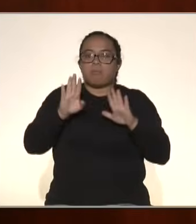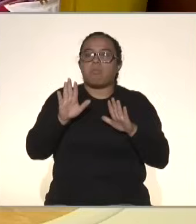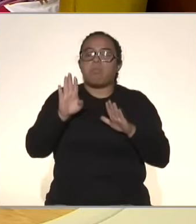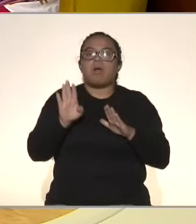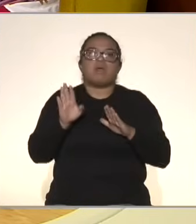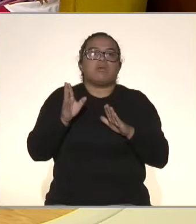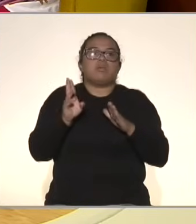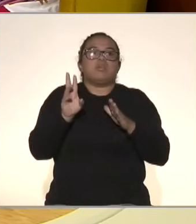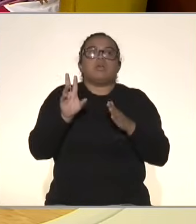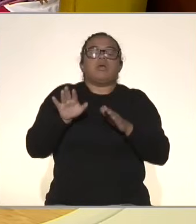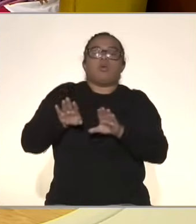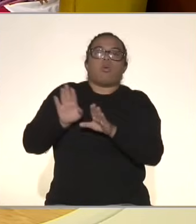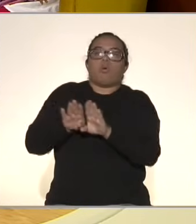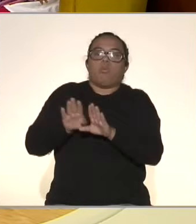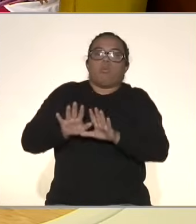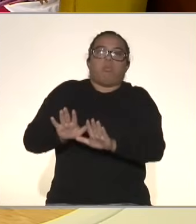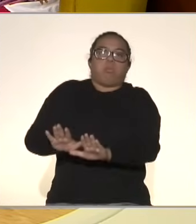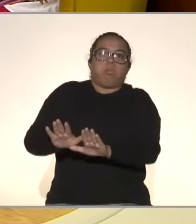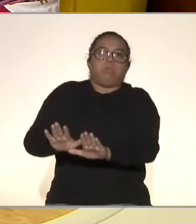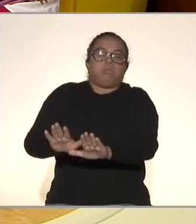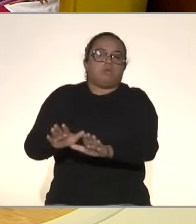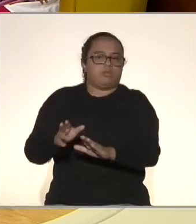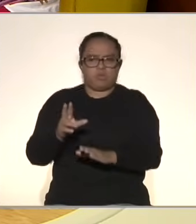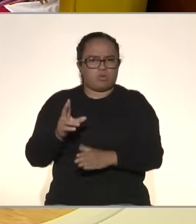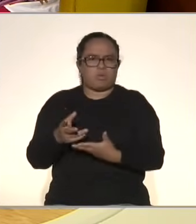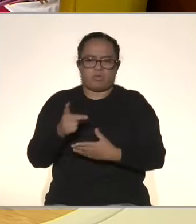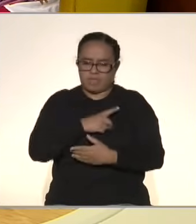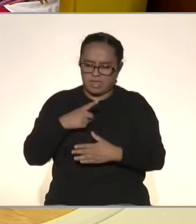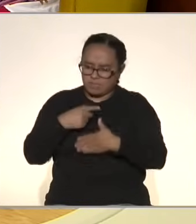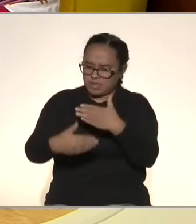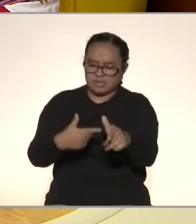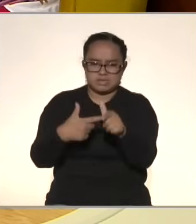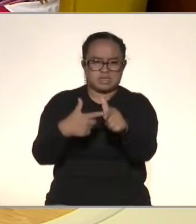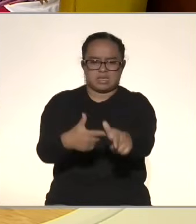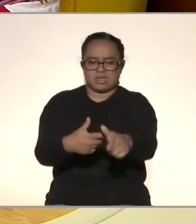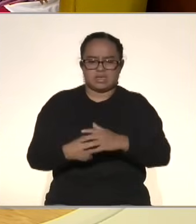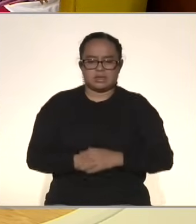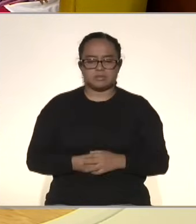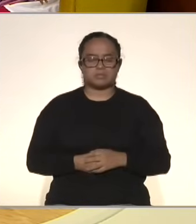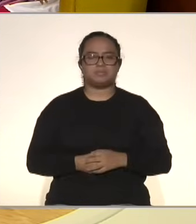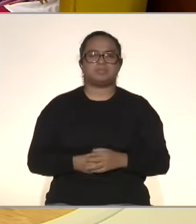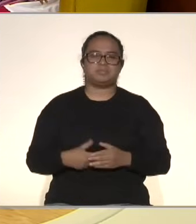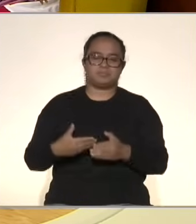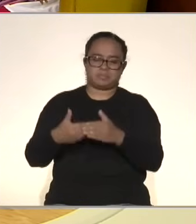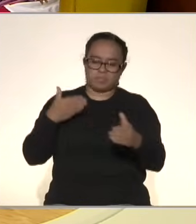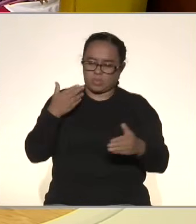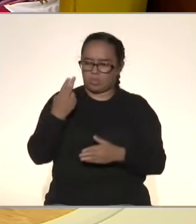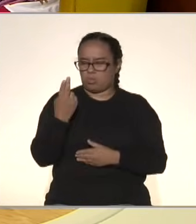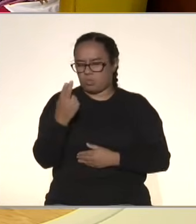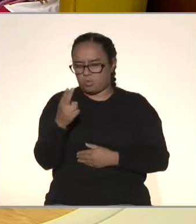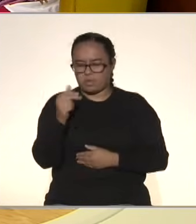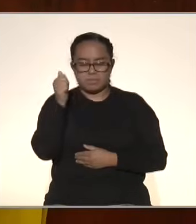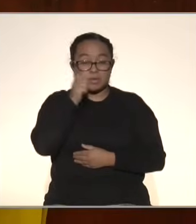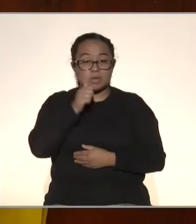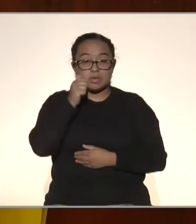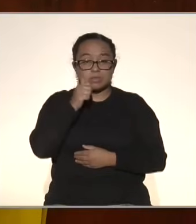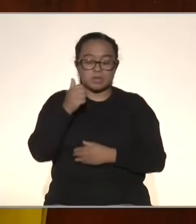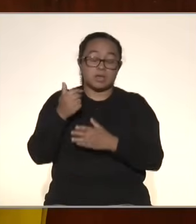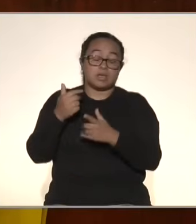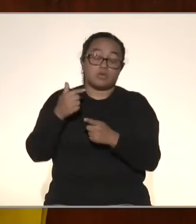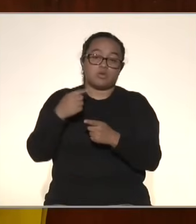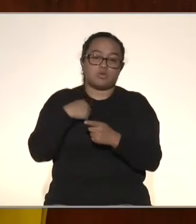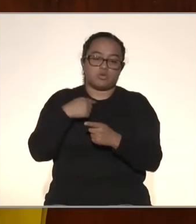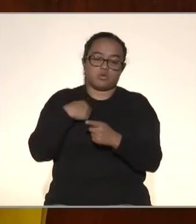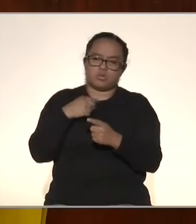que me angustia en esta temporada, bueno, más bien antes, a partir de noviembre por ahí, es que empiezo